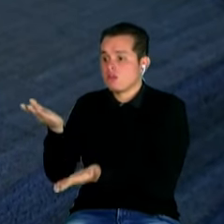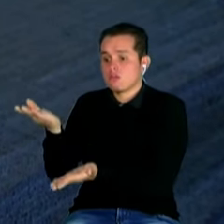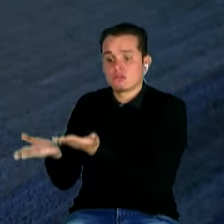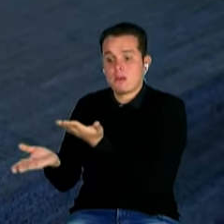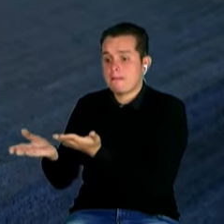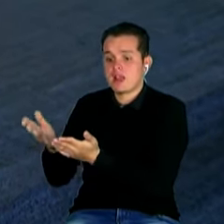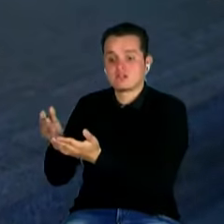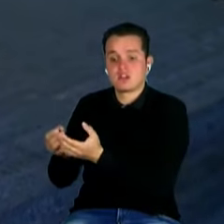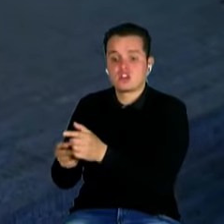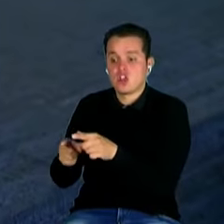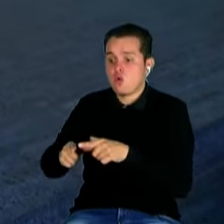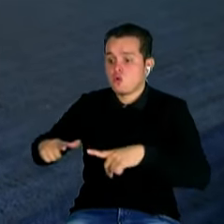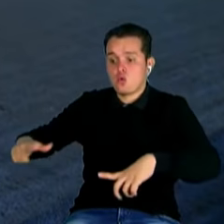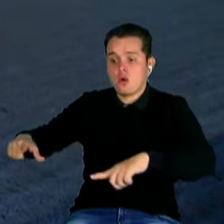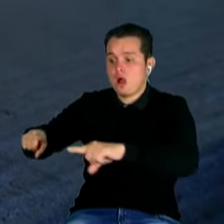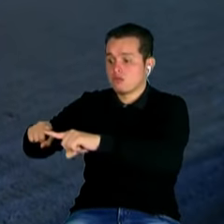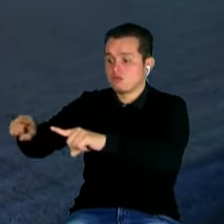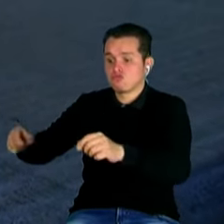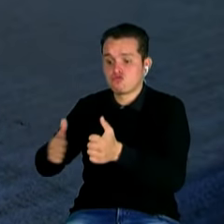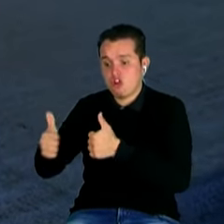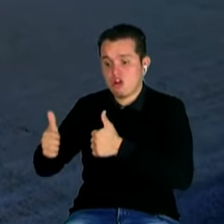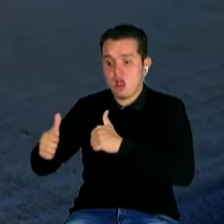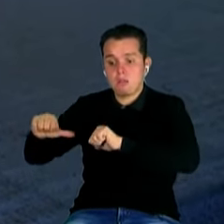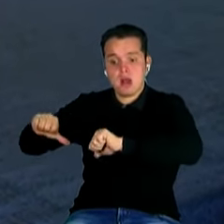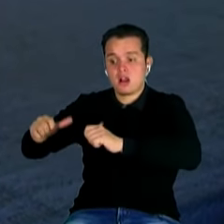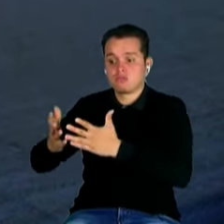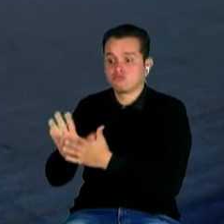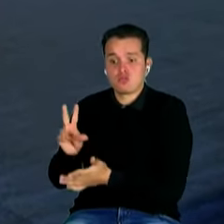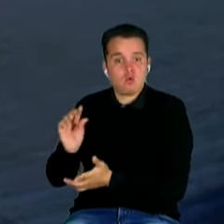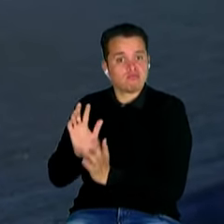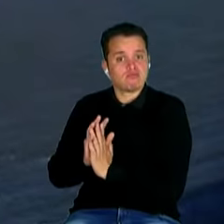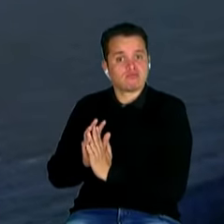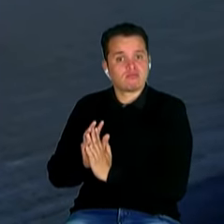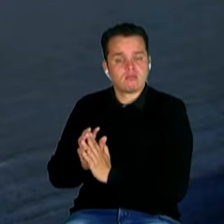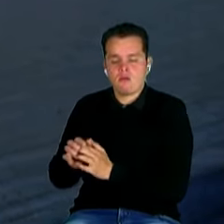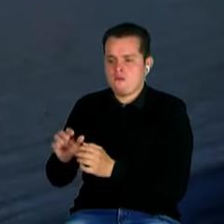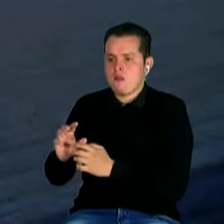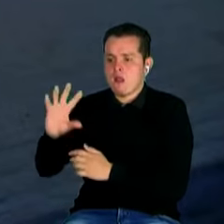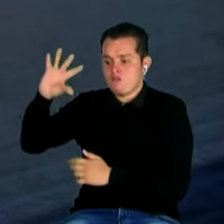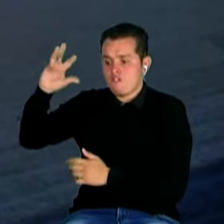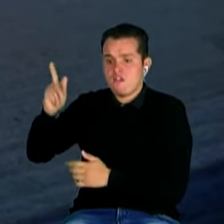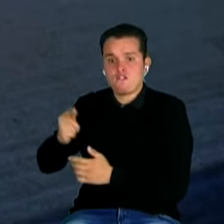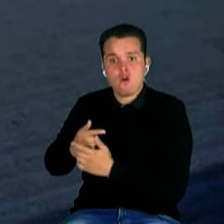una tierra si es buena o es mala. El favor de Dios